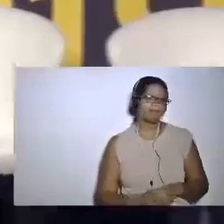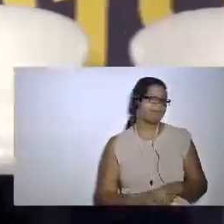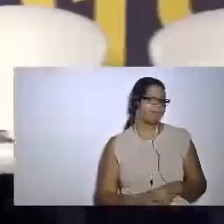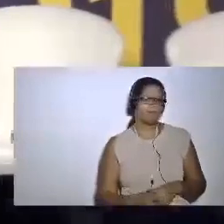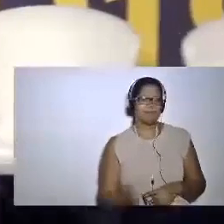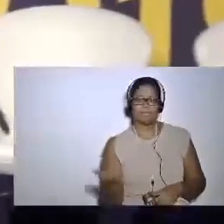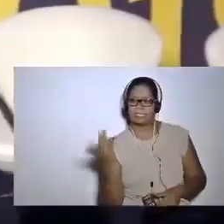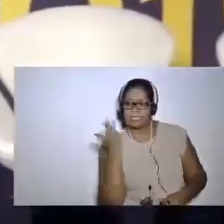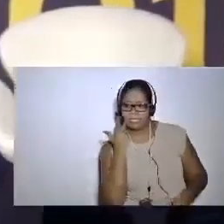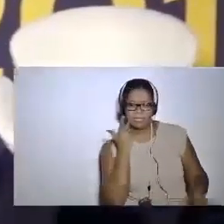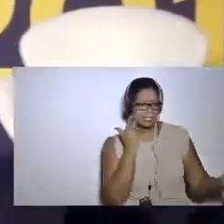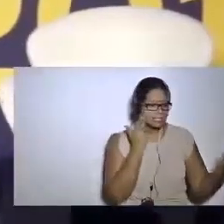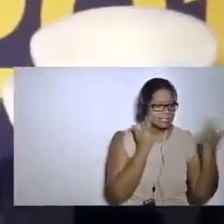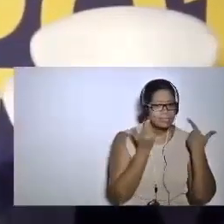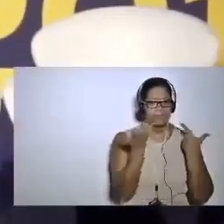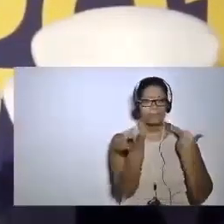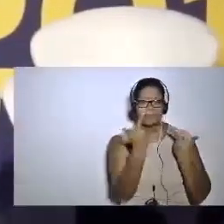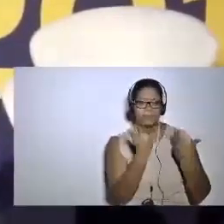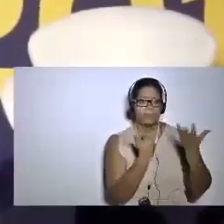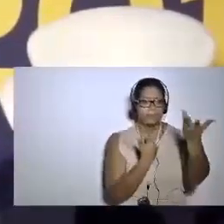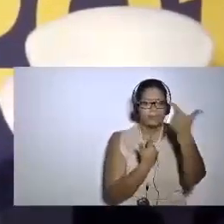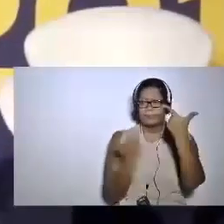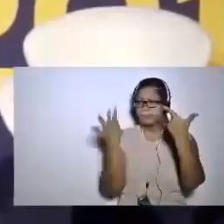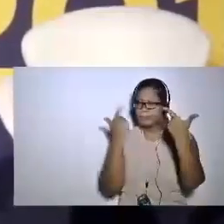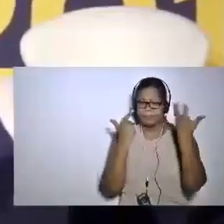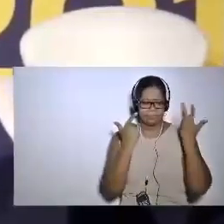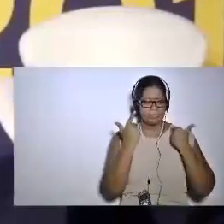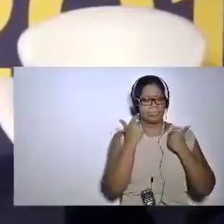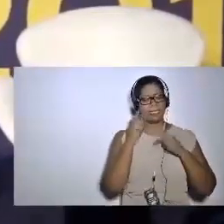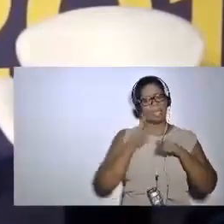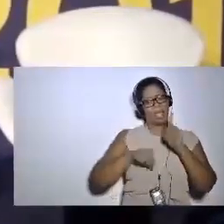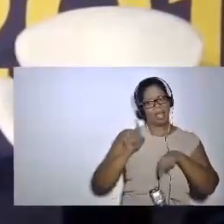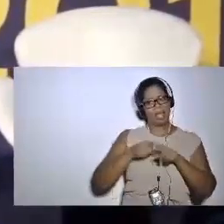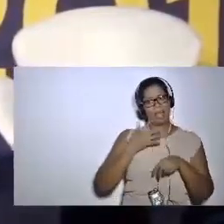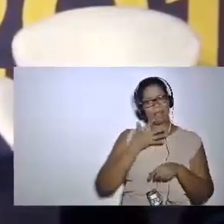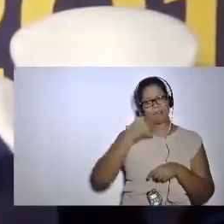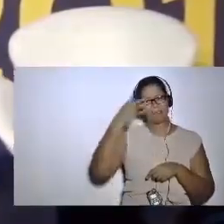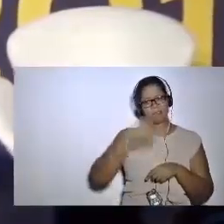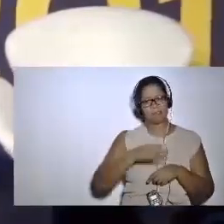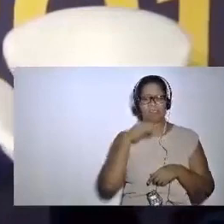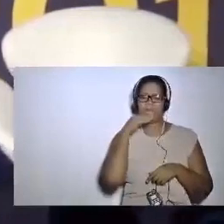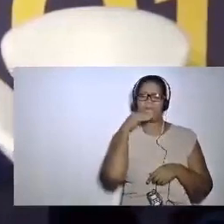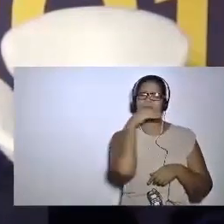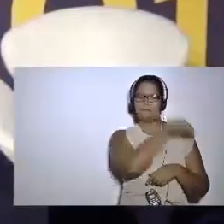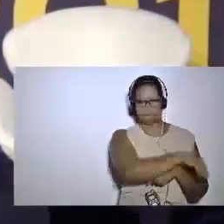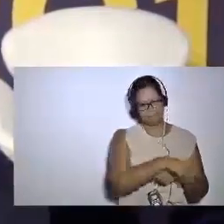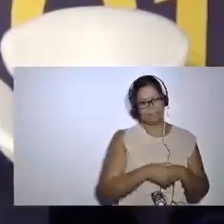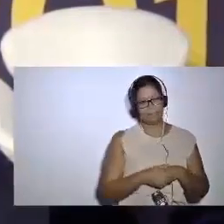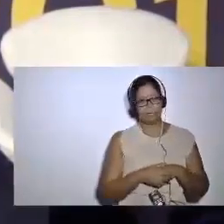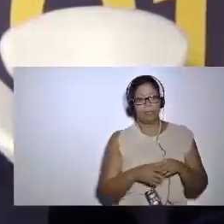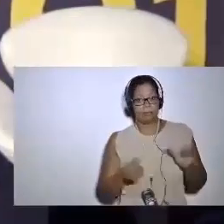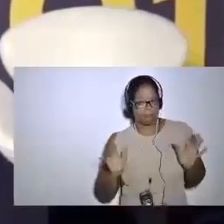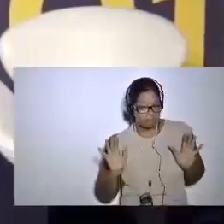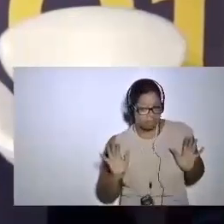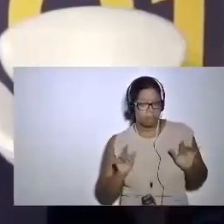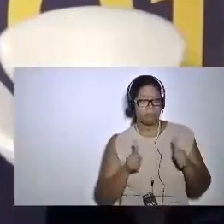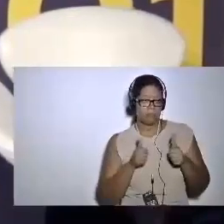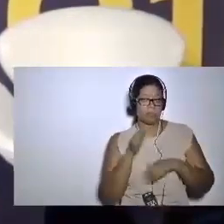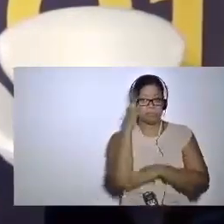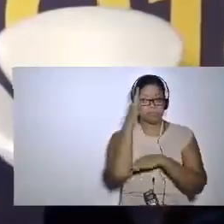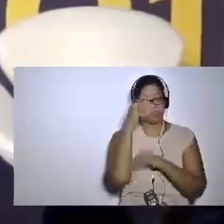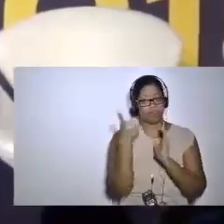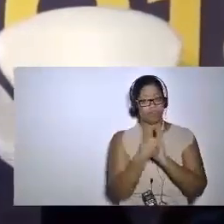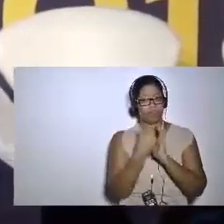realmente algo muy reconfortante saber que cada conferencista básicamente estaba basado en